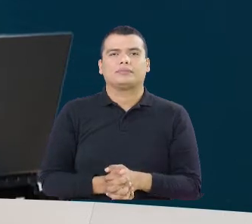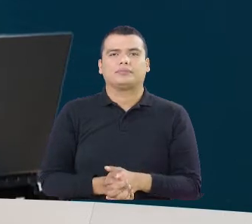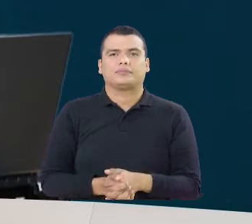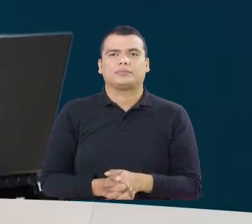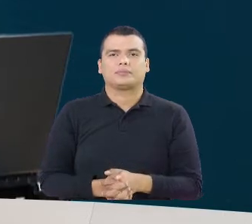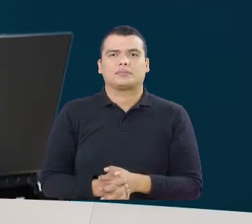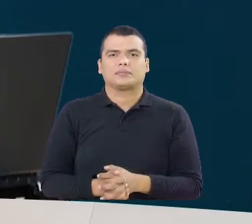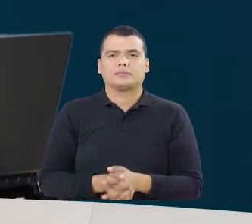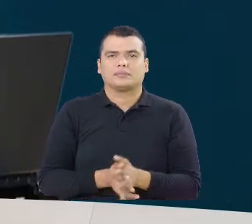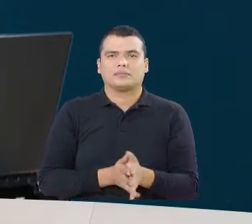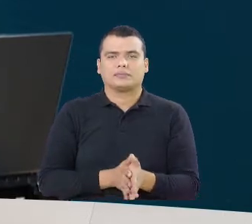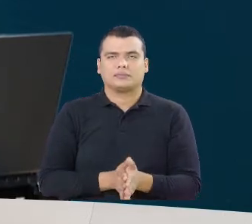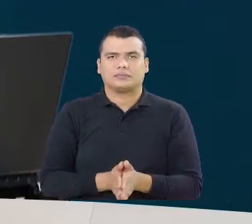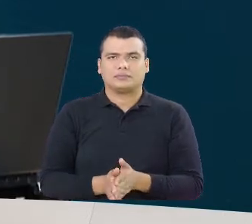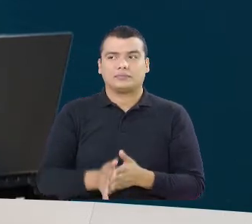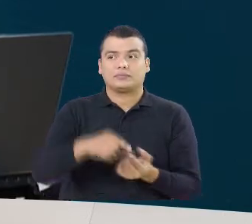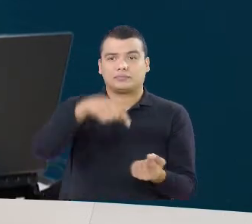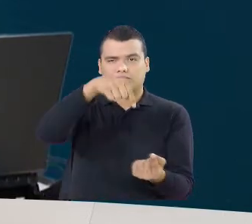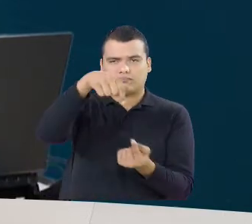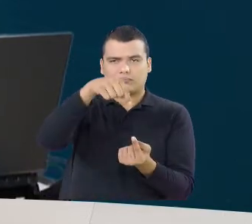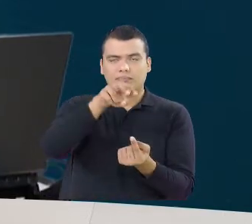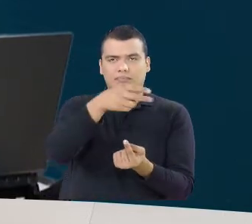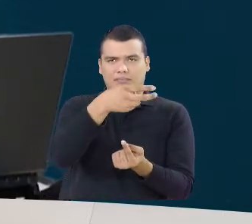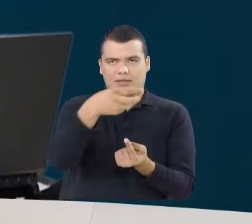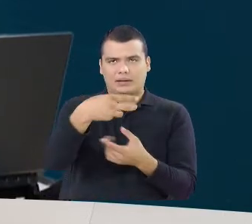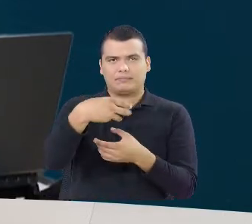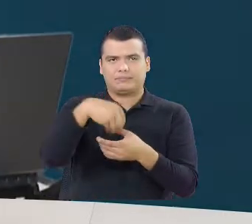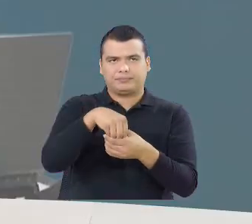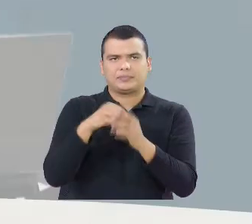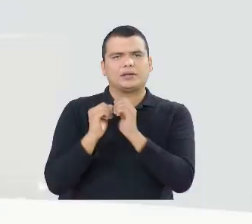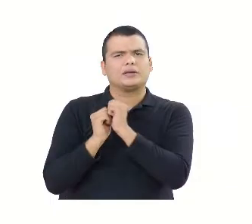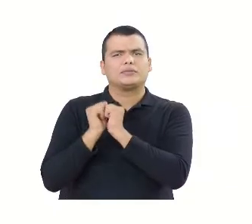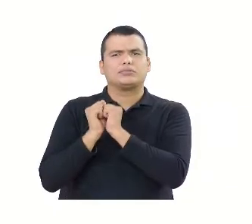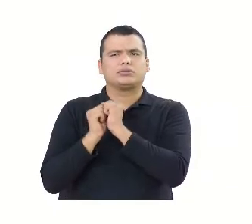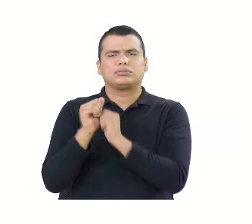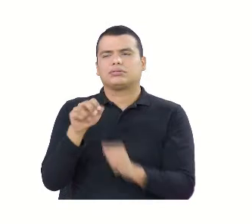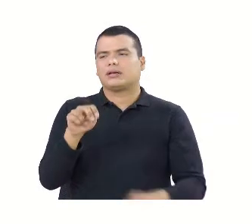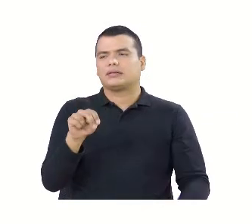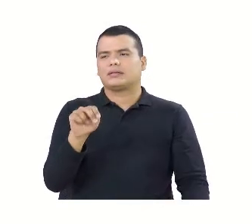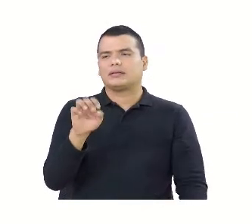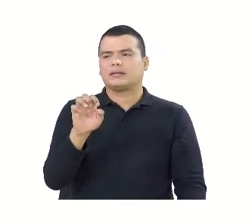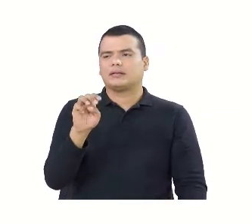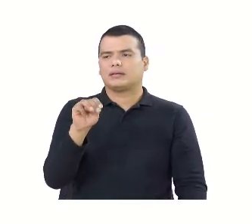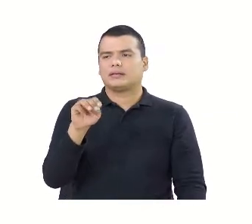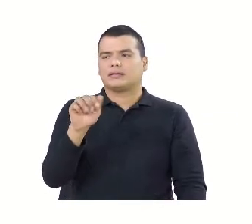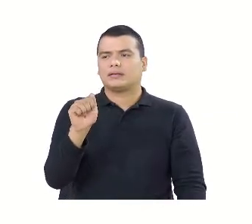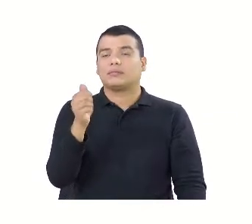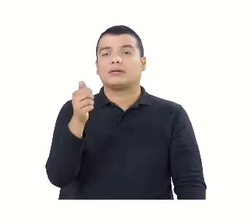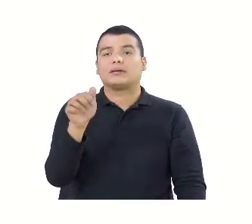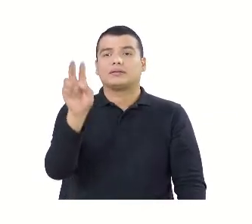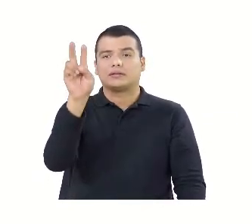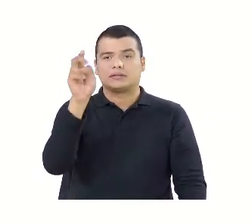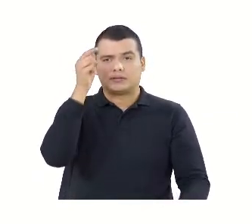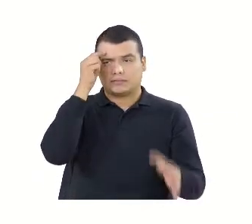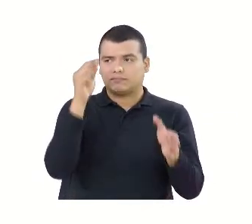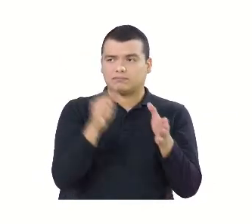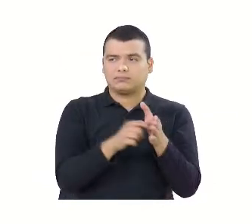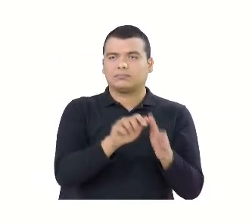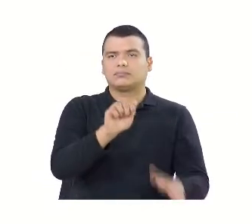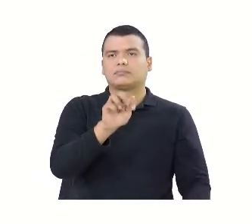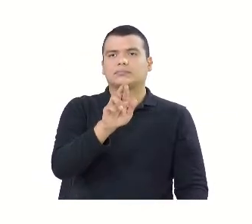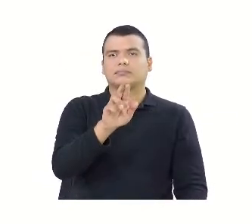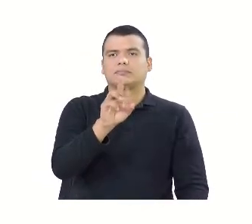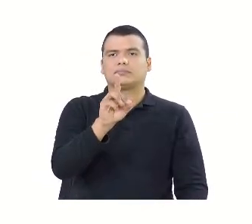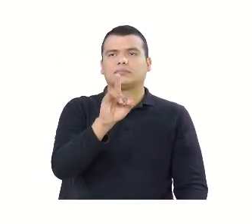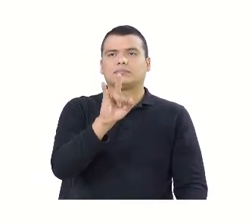Nuestro eje X está con un motor NEMA 17 y que nos da Arduino, nos da la capacidad